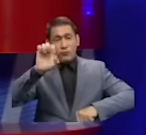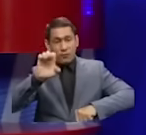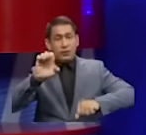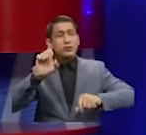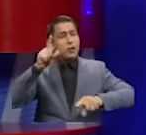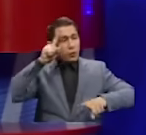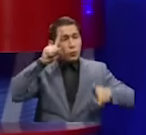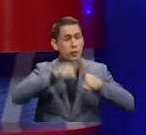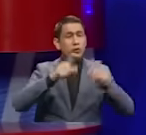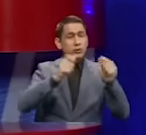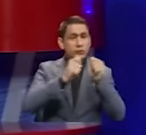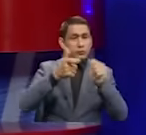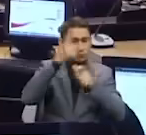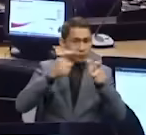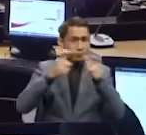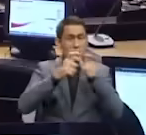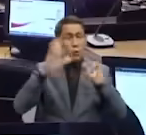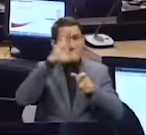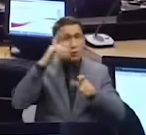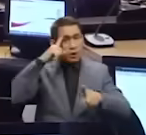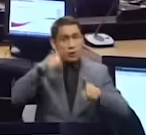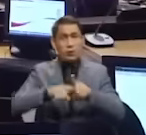Fiscalía.